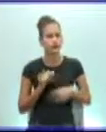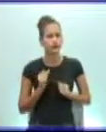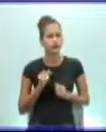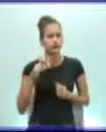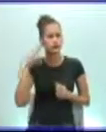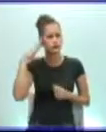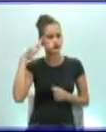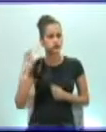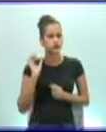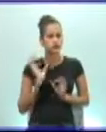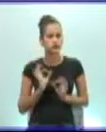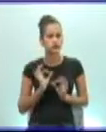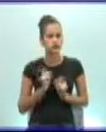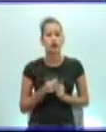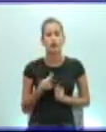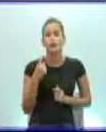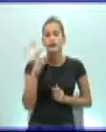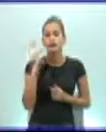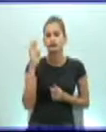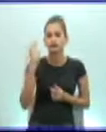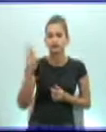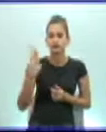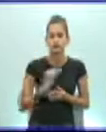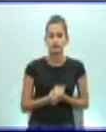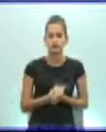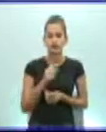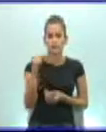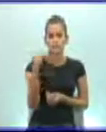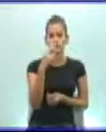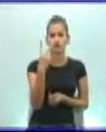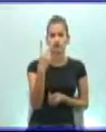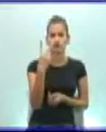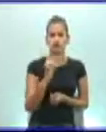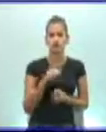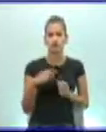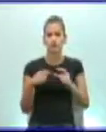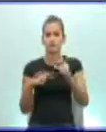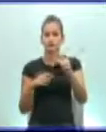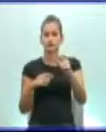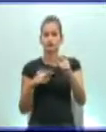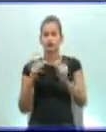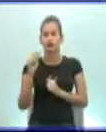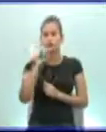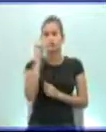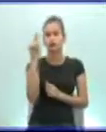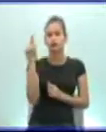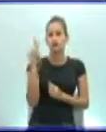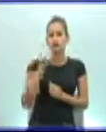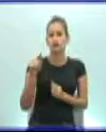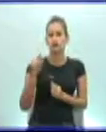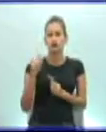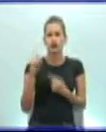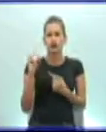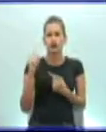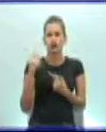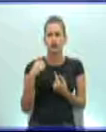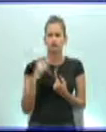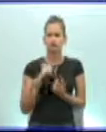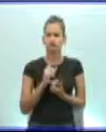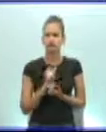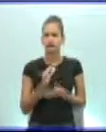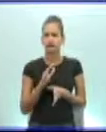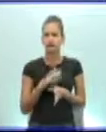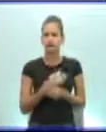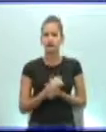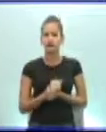B. Menos 2 es subconjunto de los números enteros. Aquí sucede lo contrario. Vamos a anotarlo. Es verdad que el